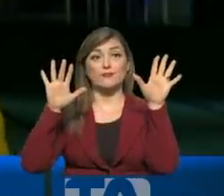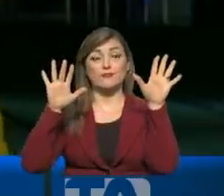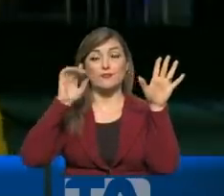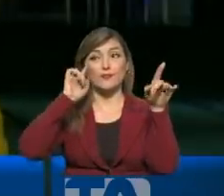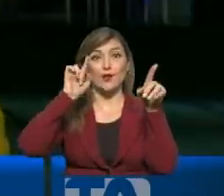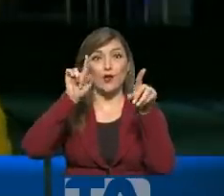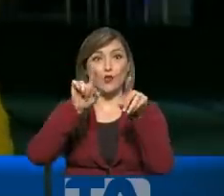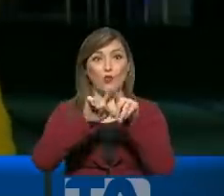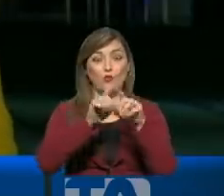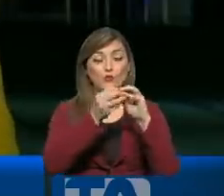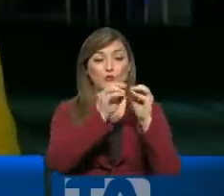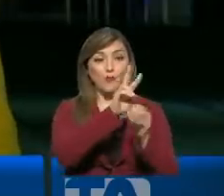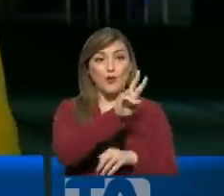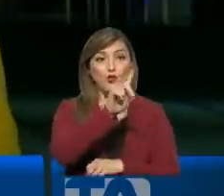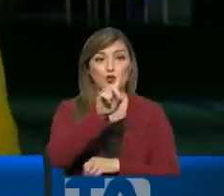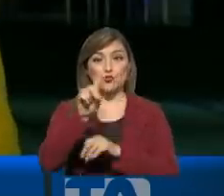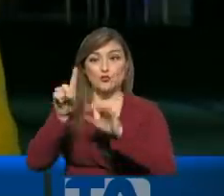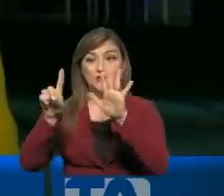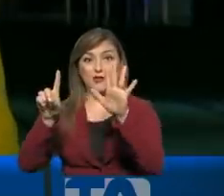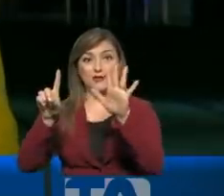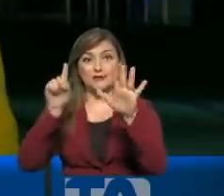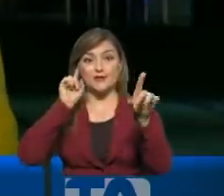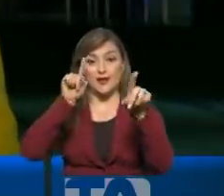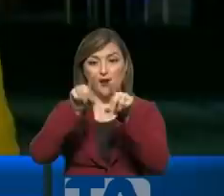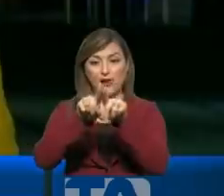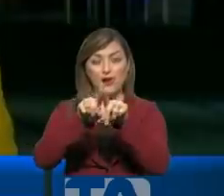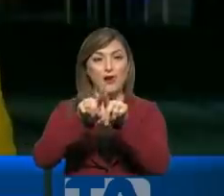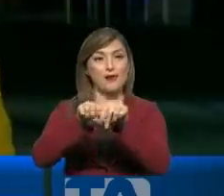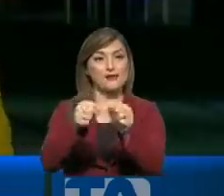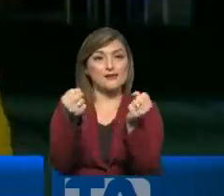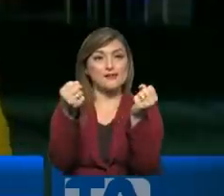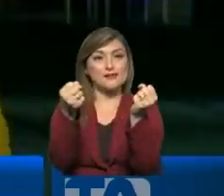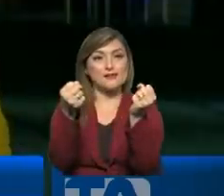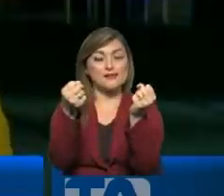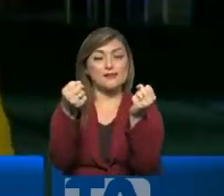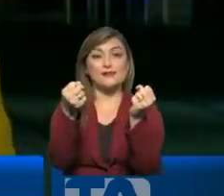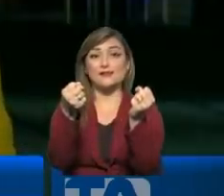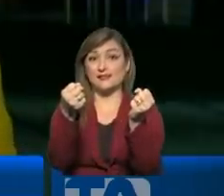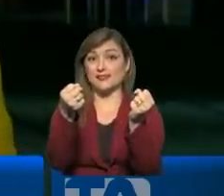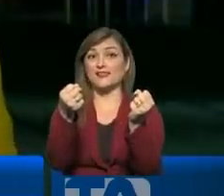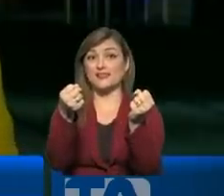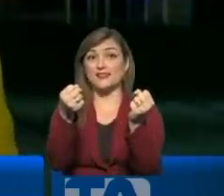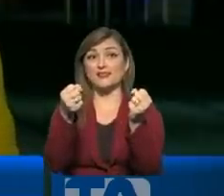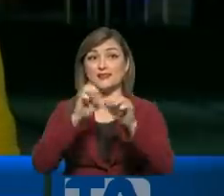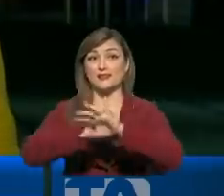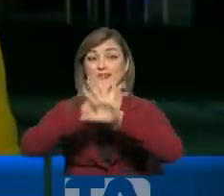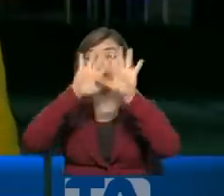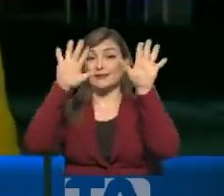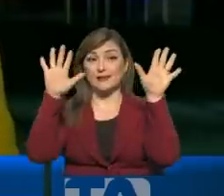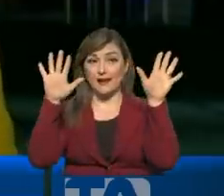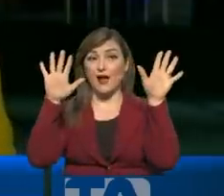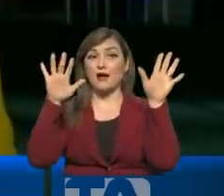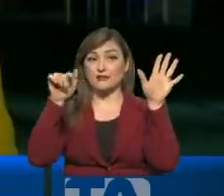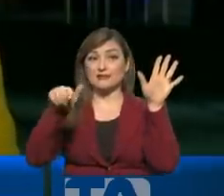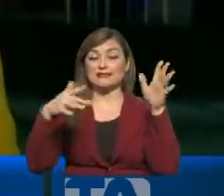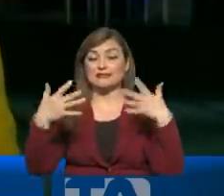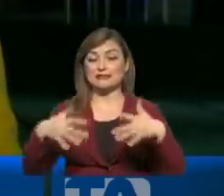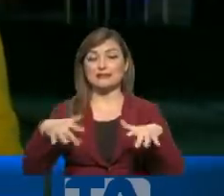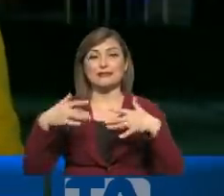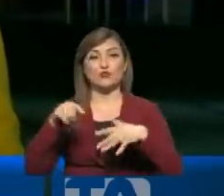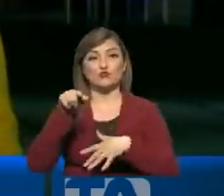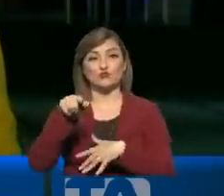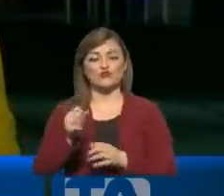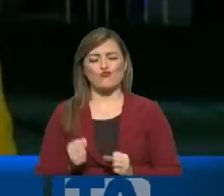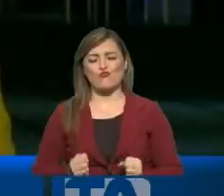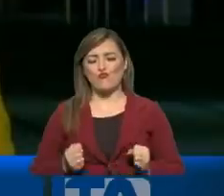un acuerdo del PSC con Creo, el movimiento oficialista. Eso es lo único que ha estado claro durante esta jornada